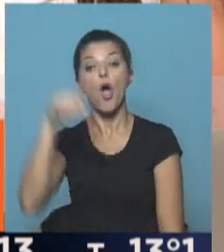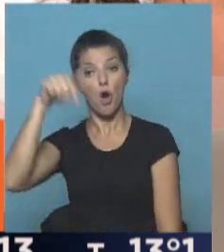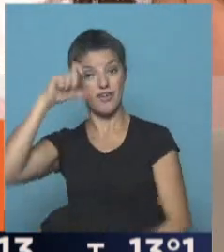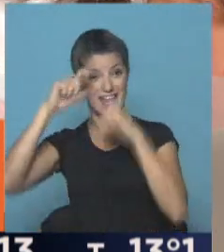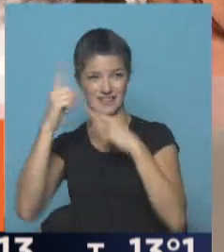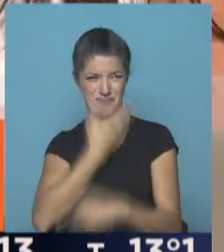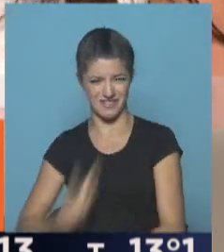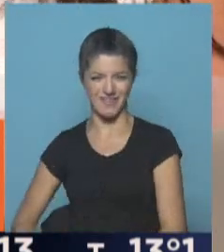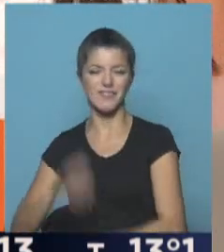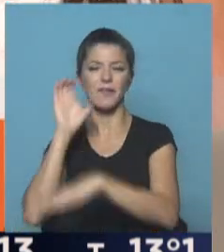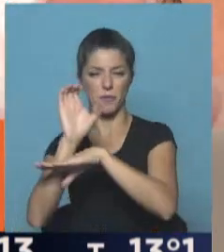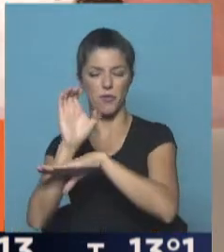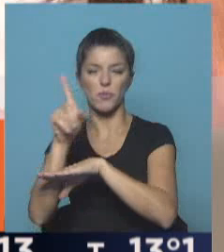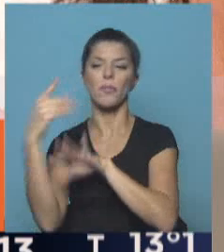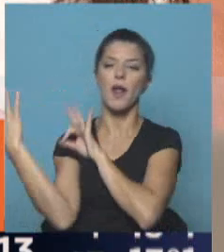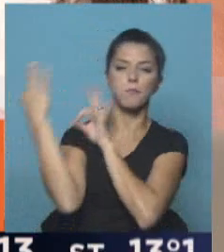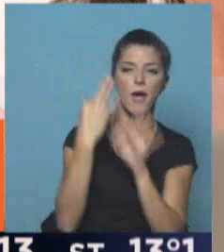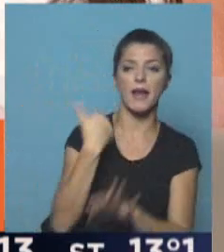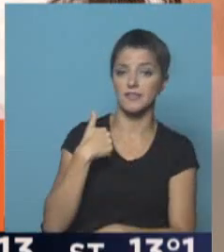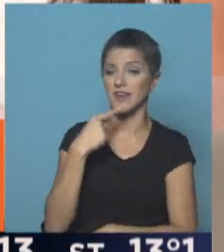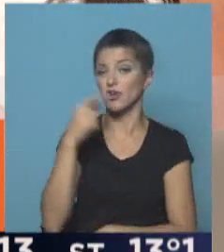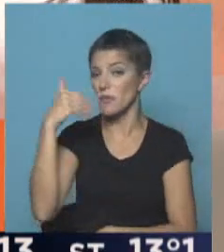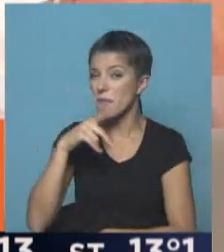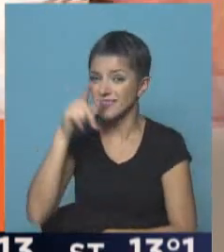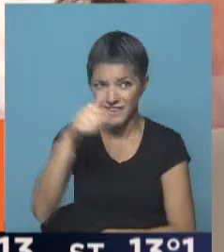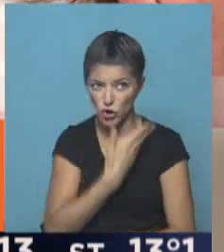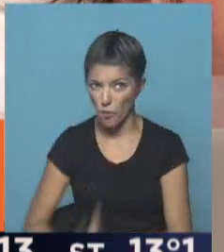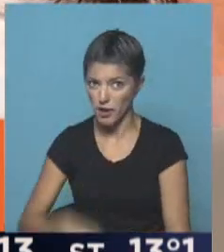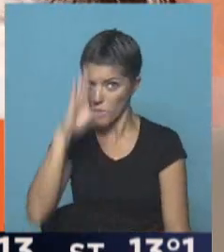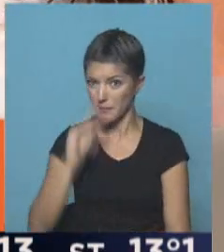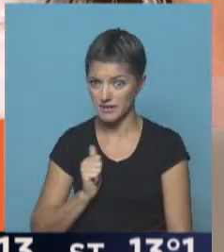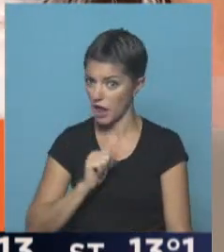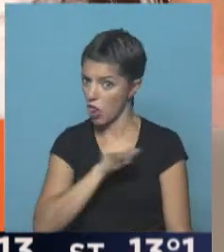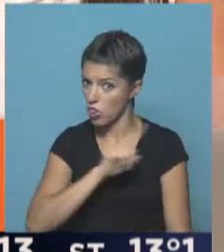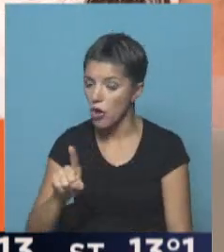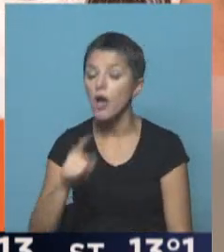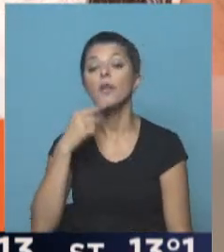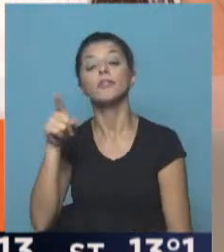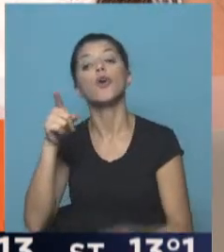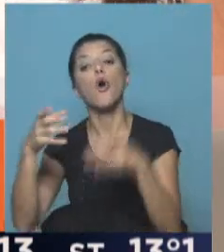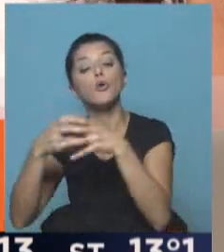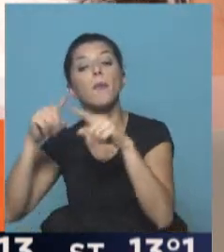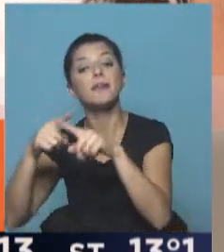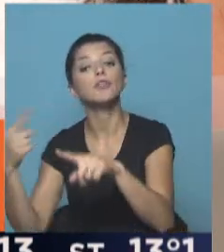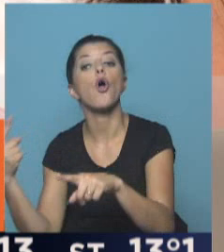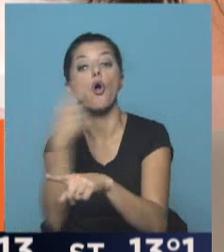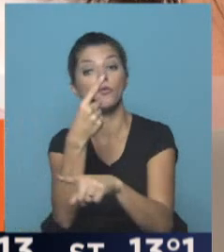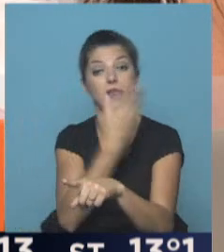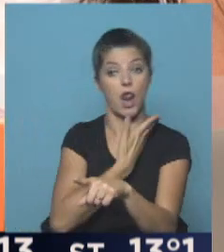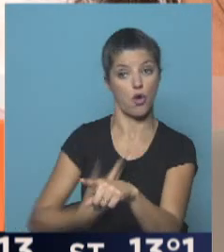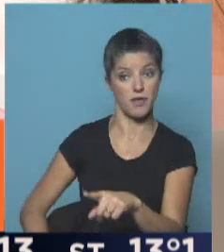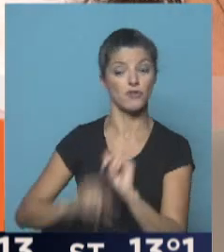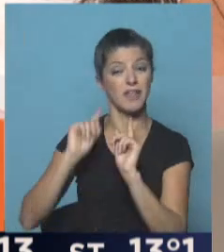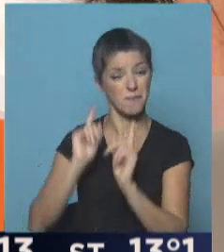de Ecuador, cuando llegó a la Argentina, no veo que esto sea una dictadura. Acusó a la oposición también de generar